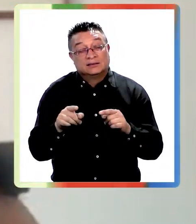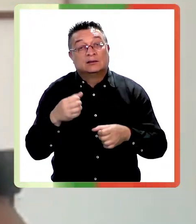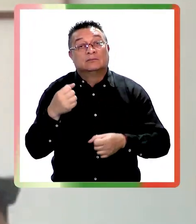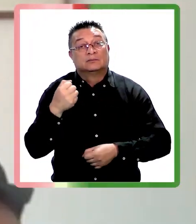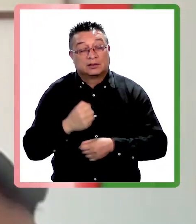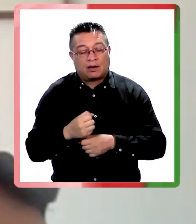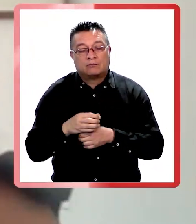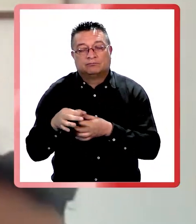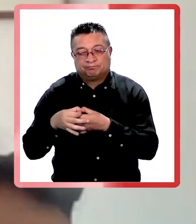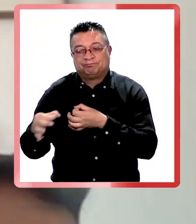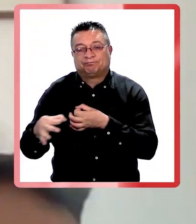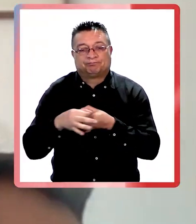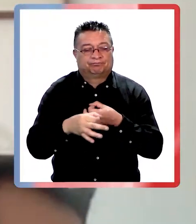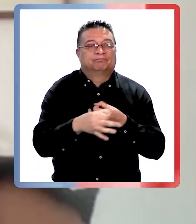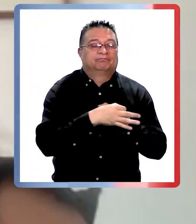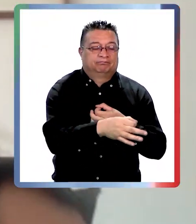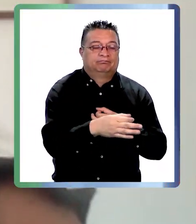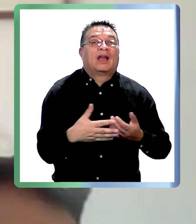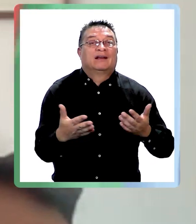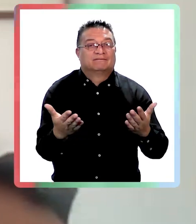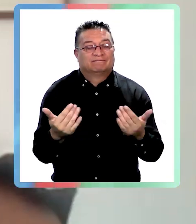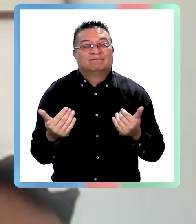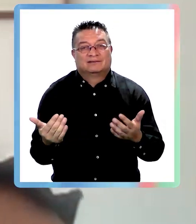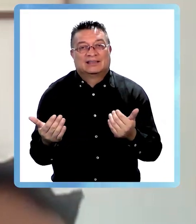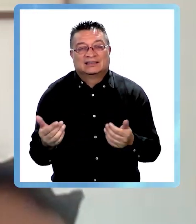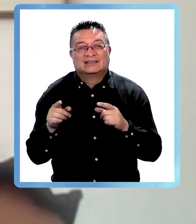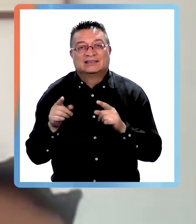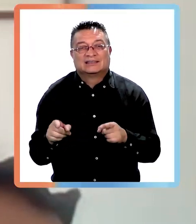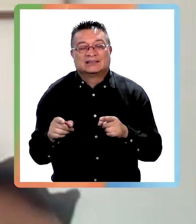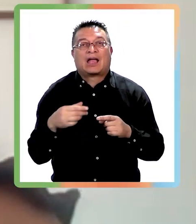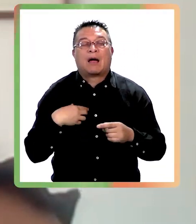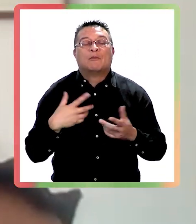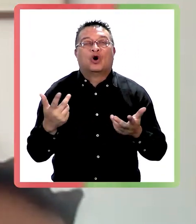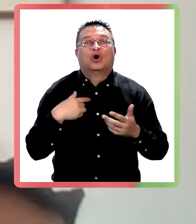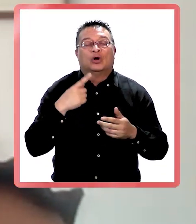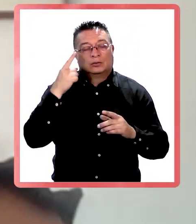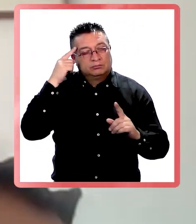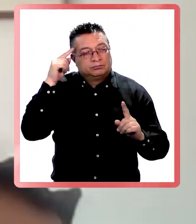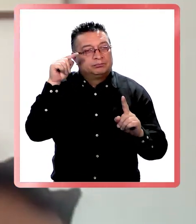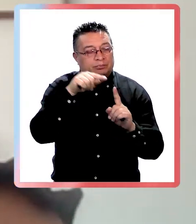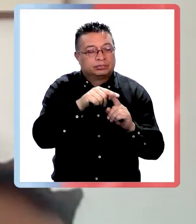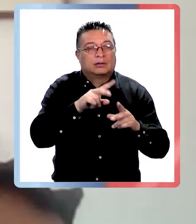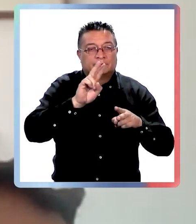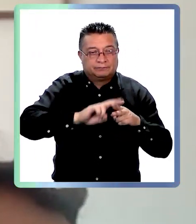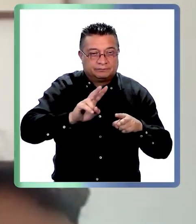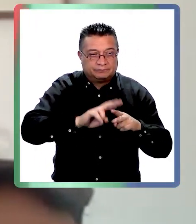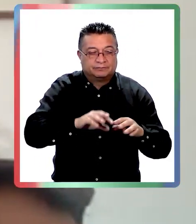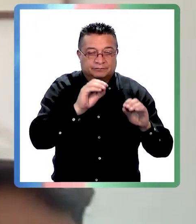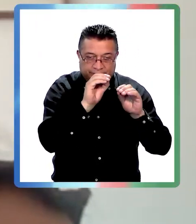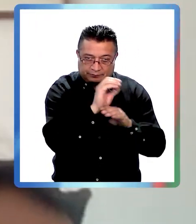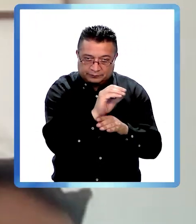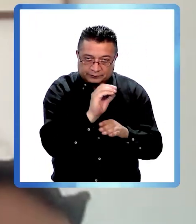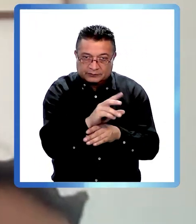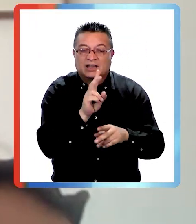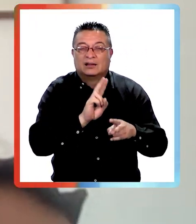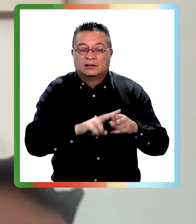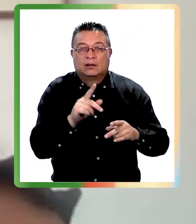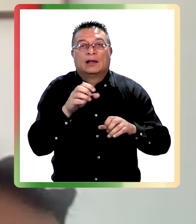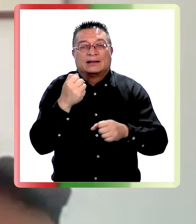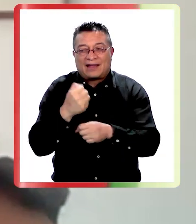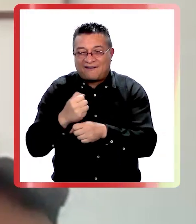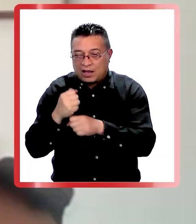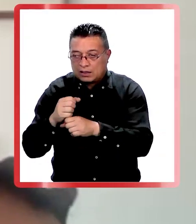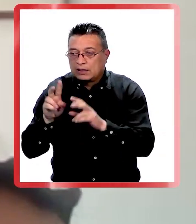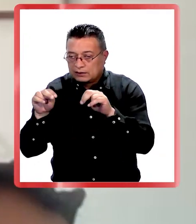el fondo intersectorialidad, necesitamos poner principios reparatorios, trabajar